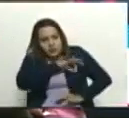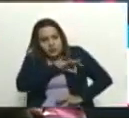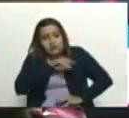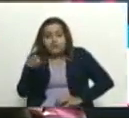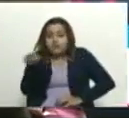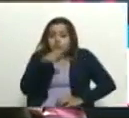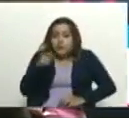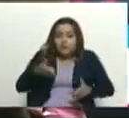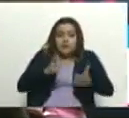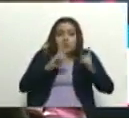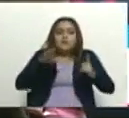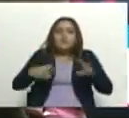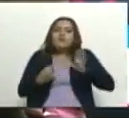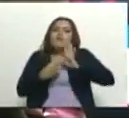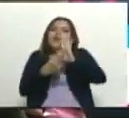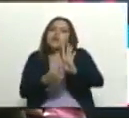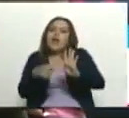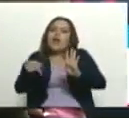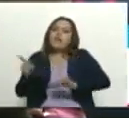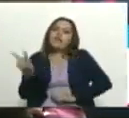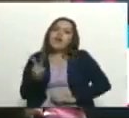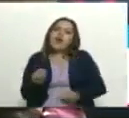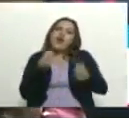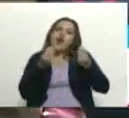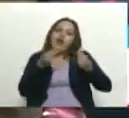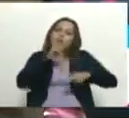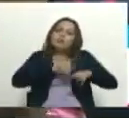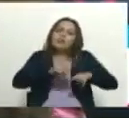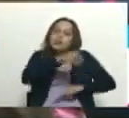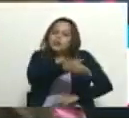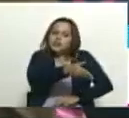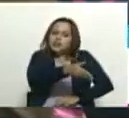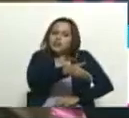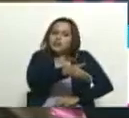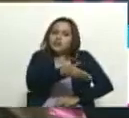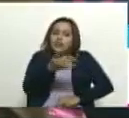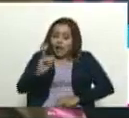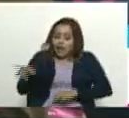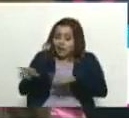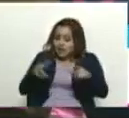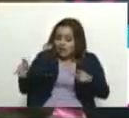le podemos mostrar y al país cómo Williani está lista.